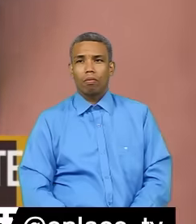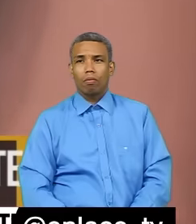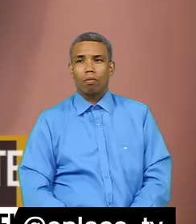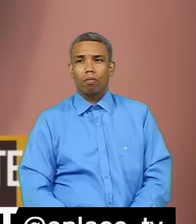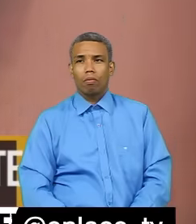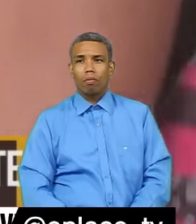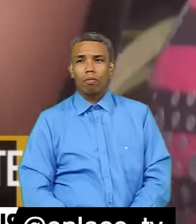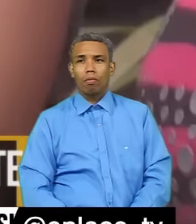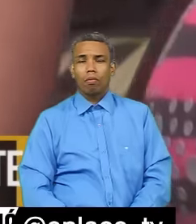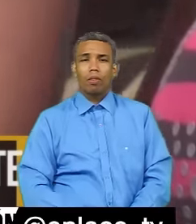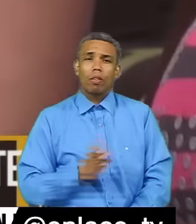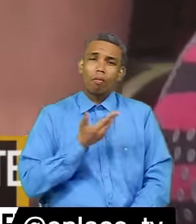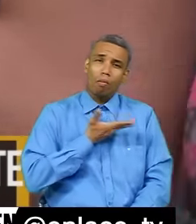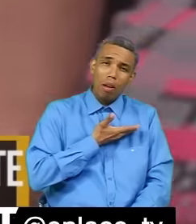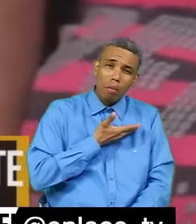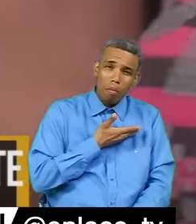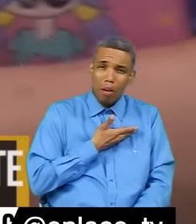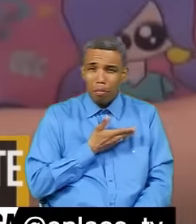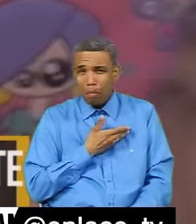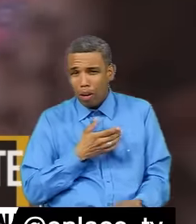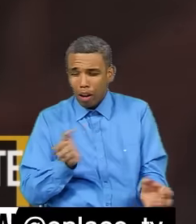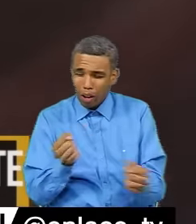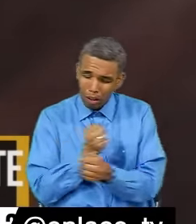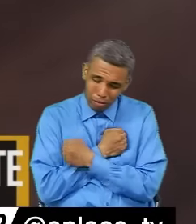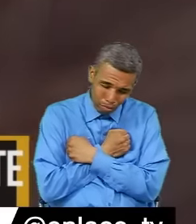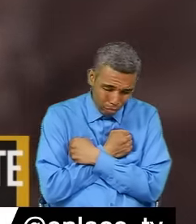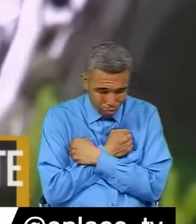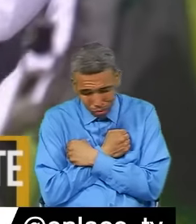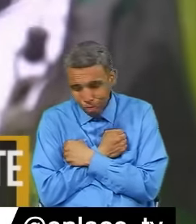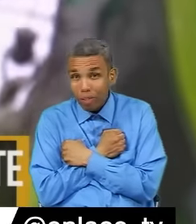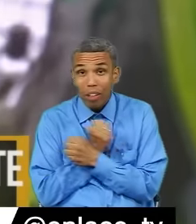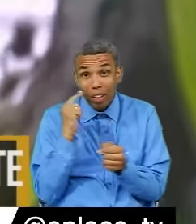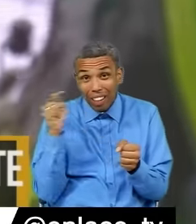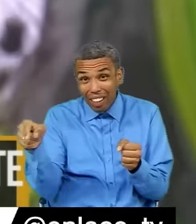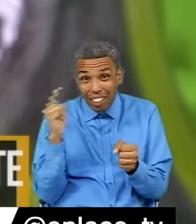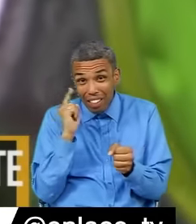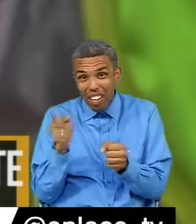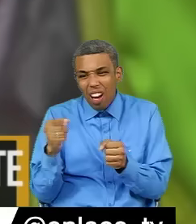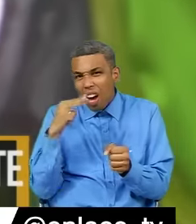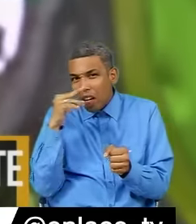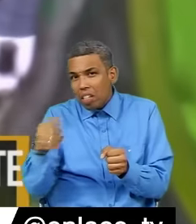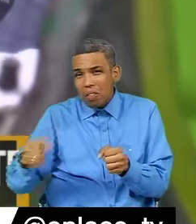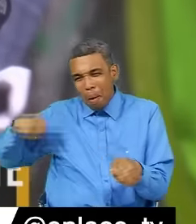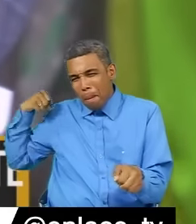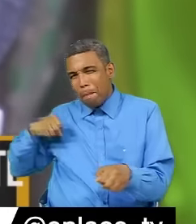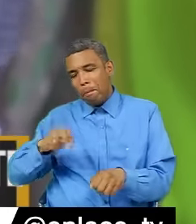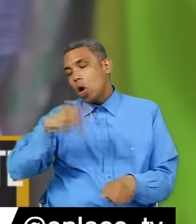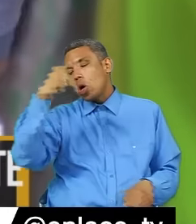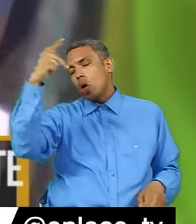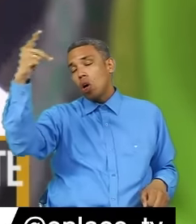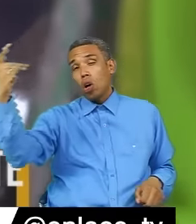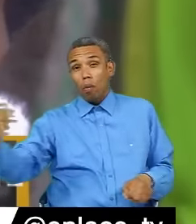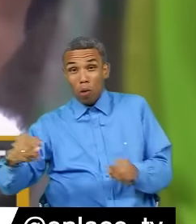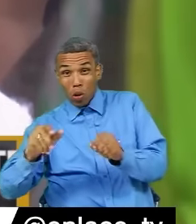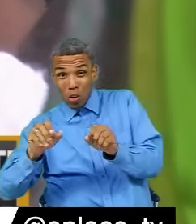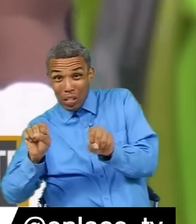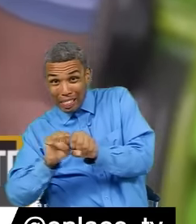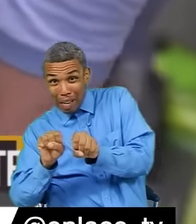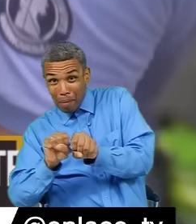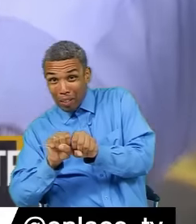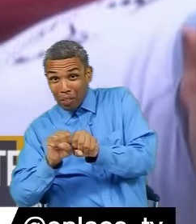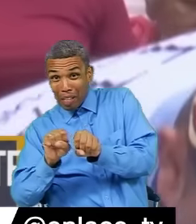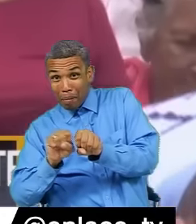La madre de la pequeña se aferraba a las botas que quedaron en la vía. El padre desconsolado vio como su eterno amor, su princesa, era llevada al